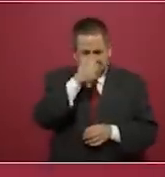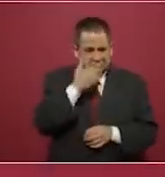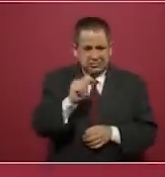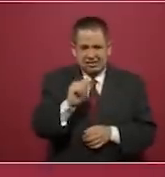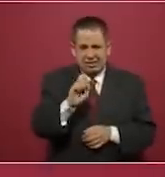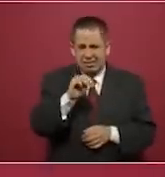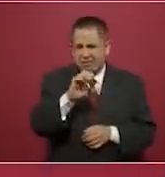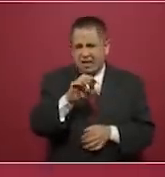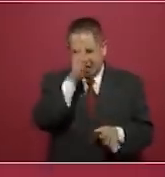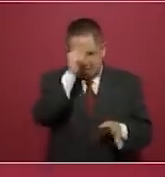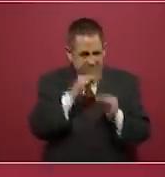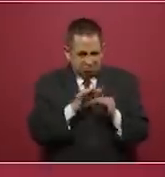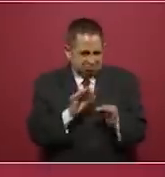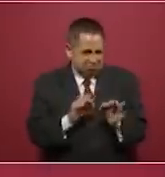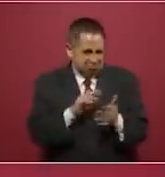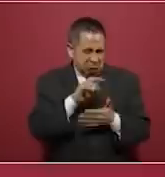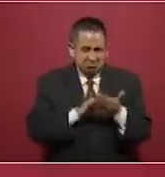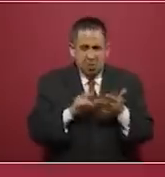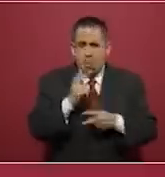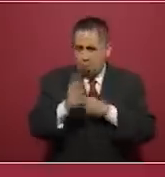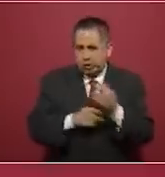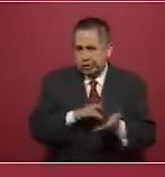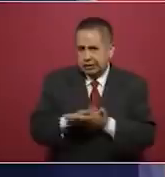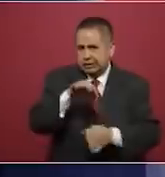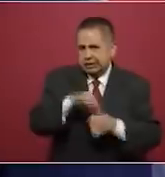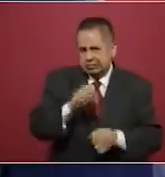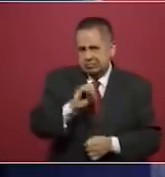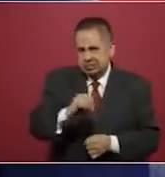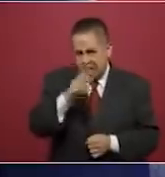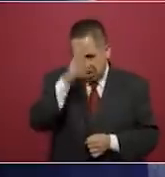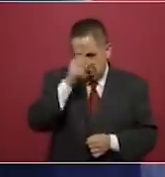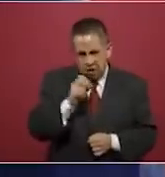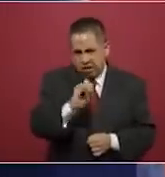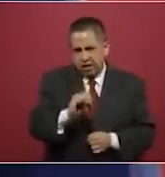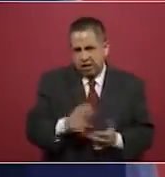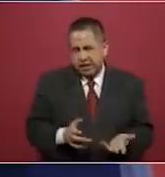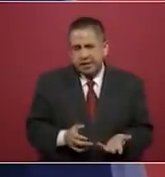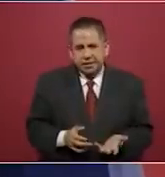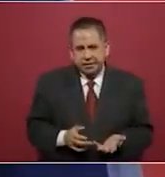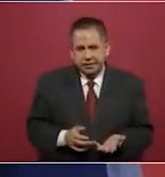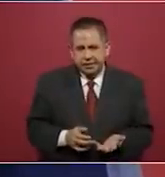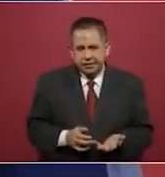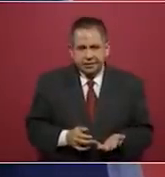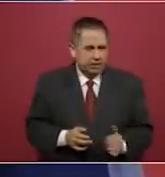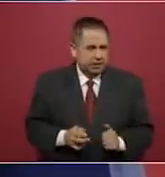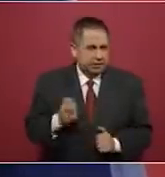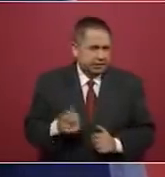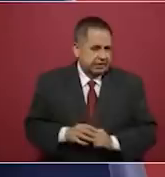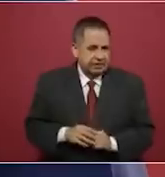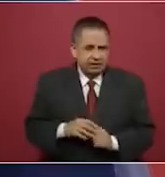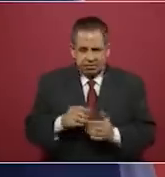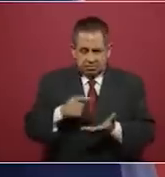y por eso apoyamos qué sé y